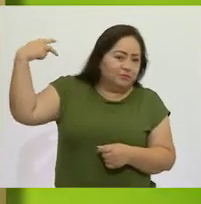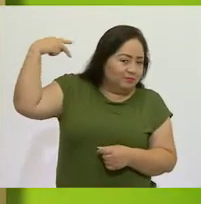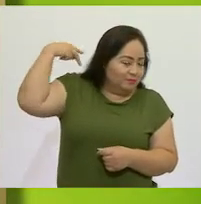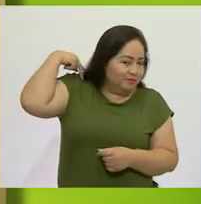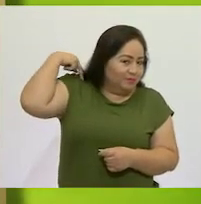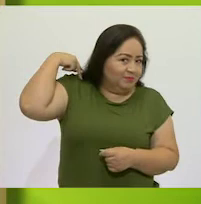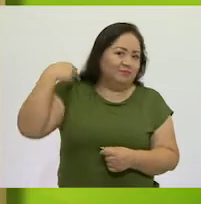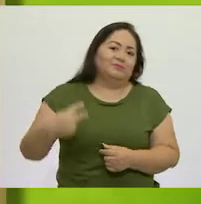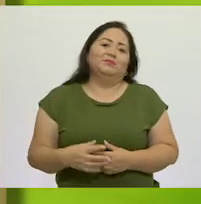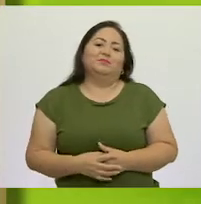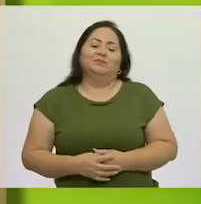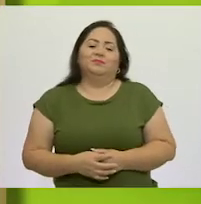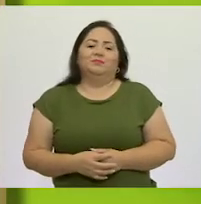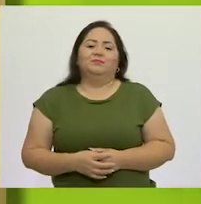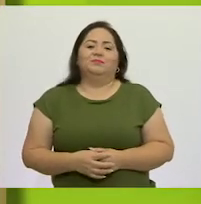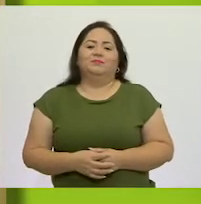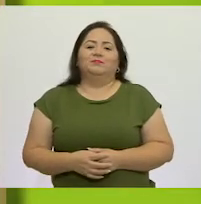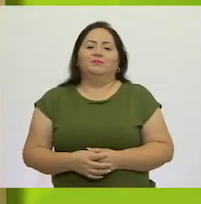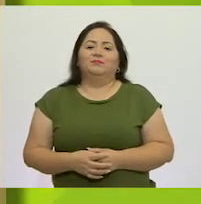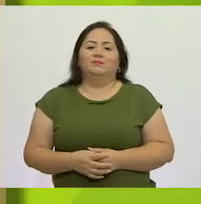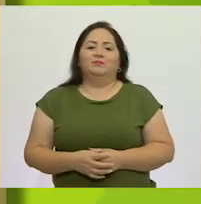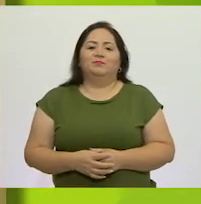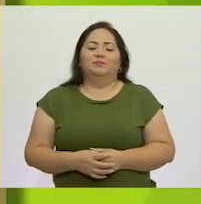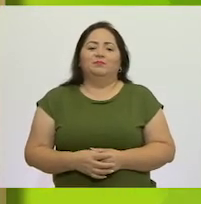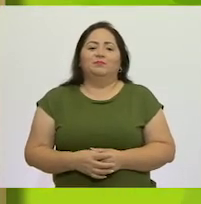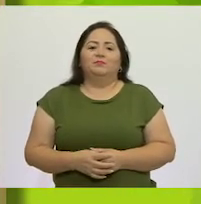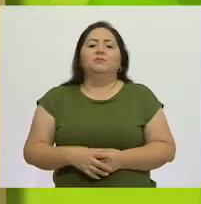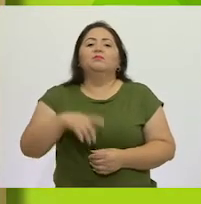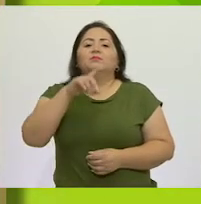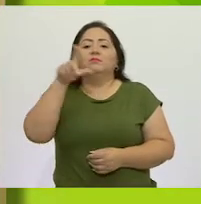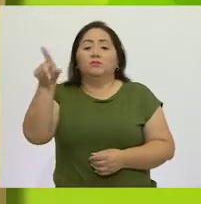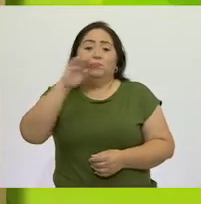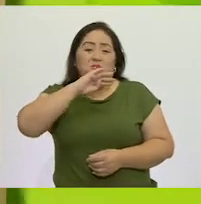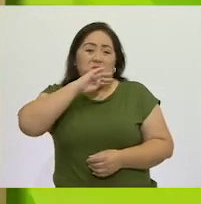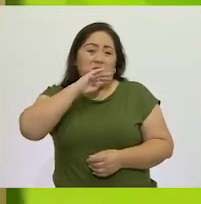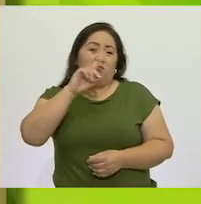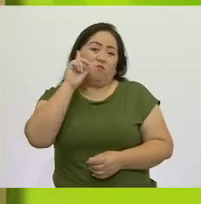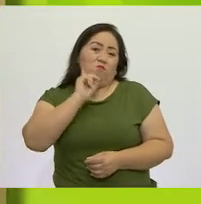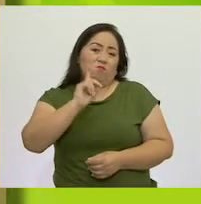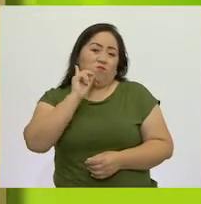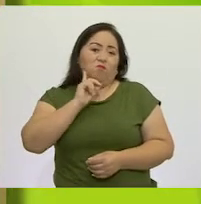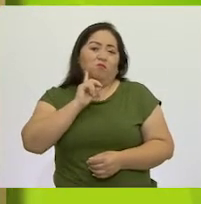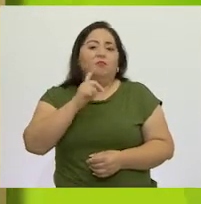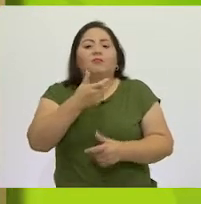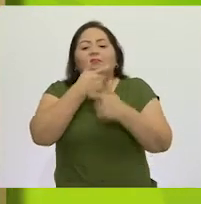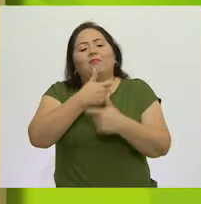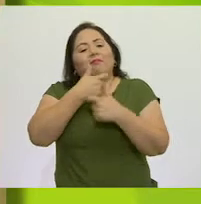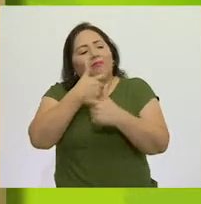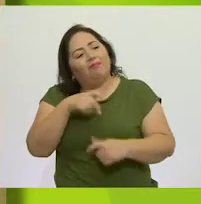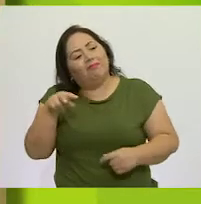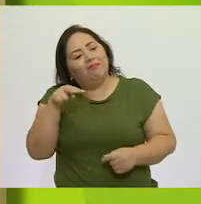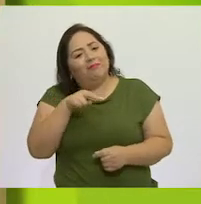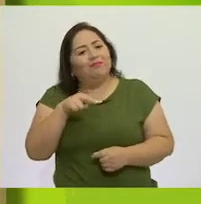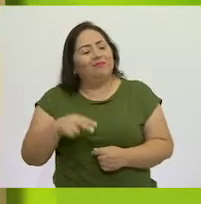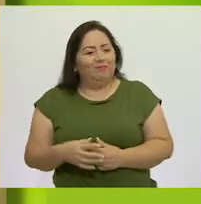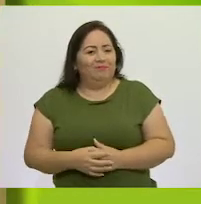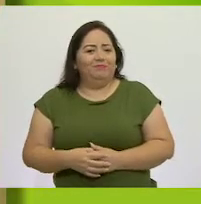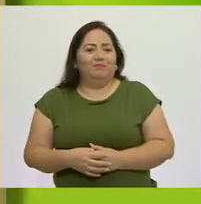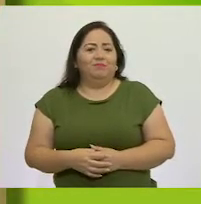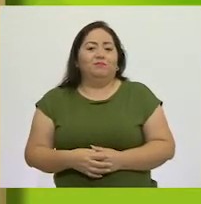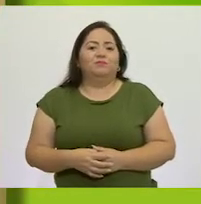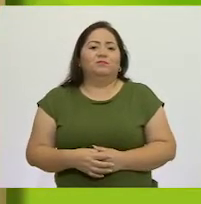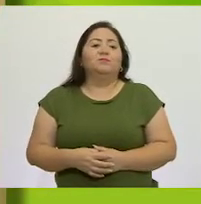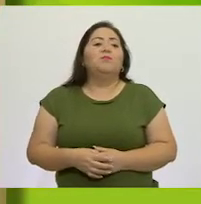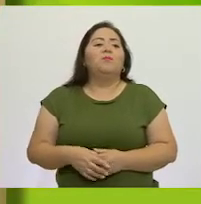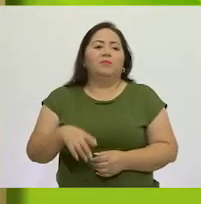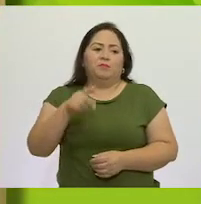está sentada en su papá y la señora riéndose. Por como el